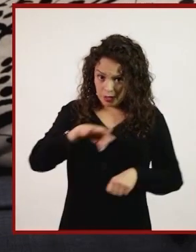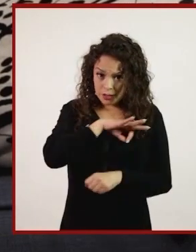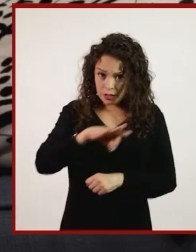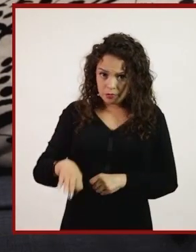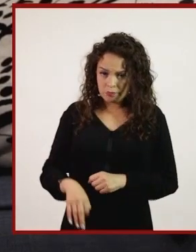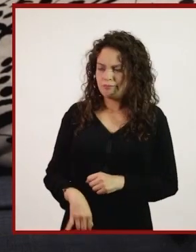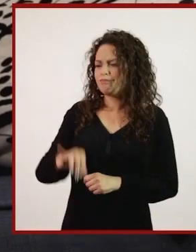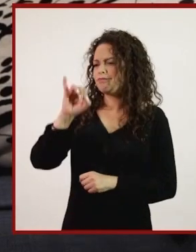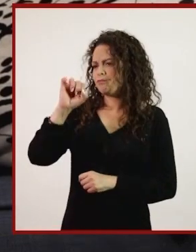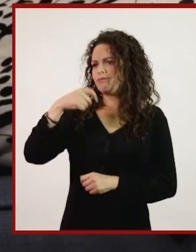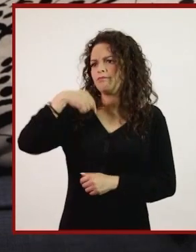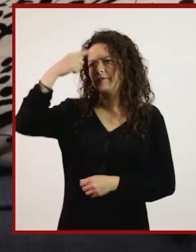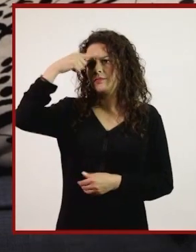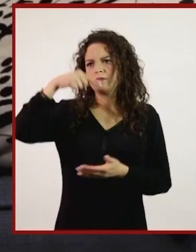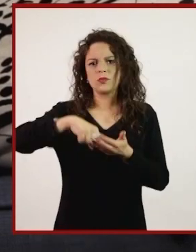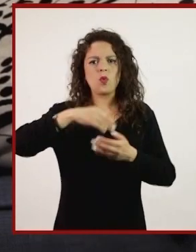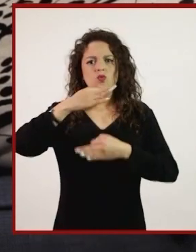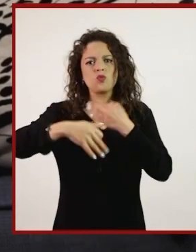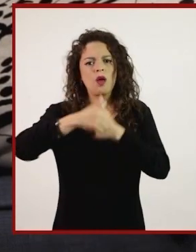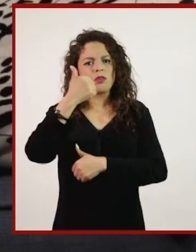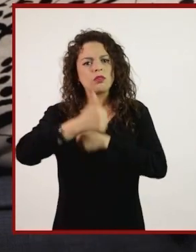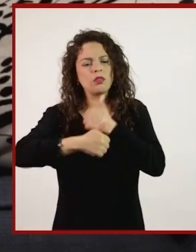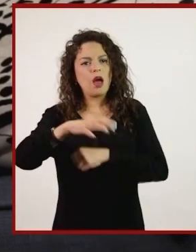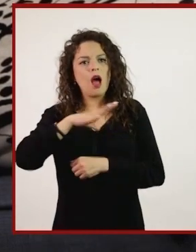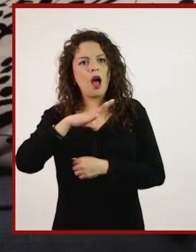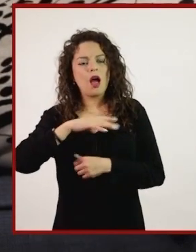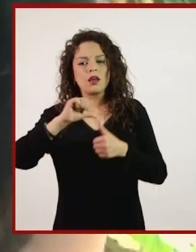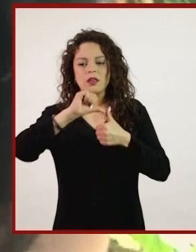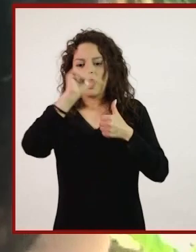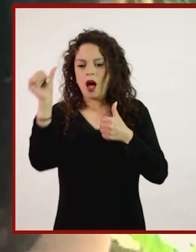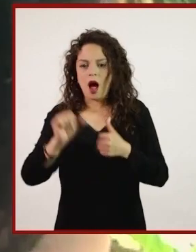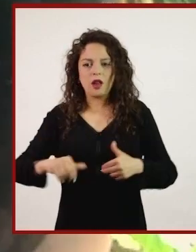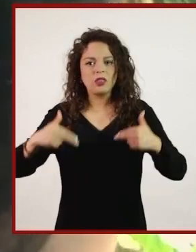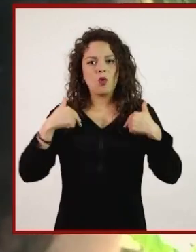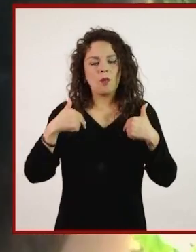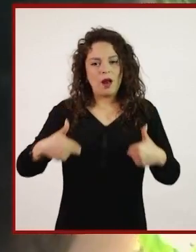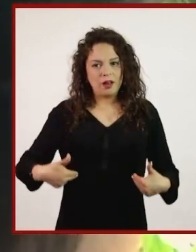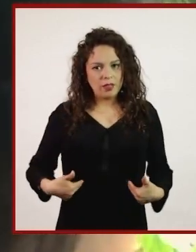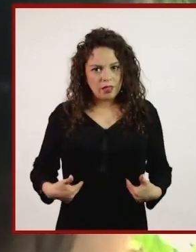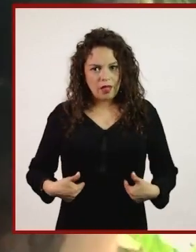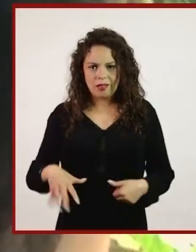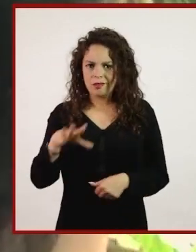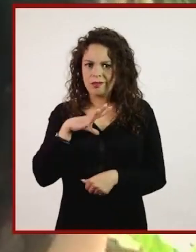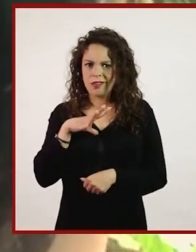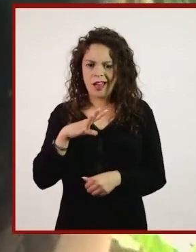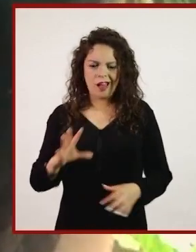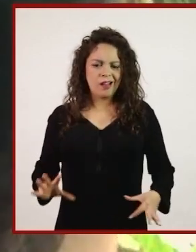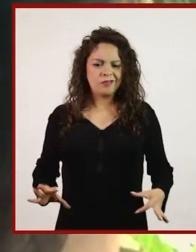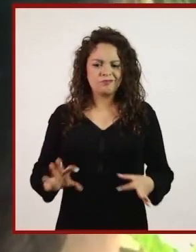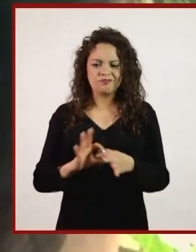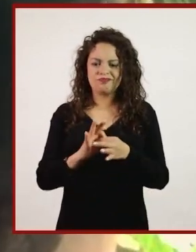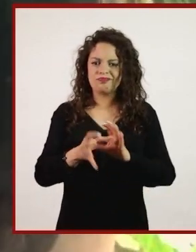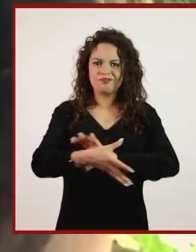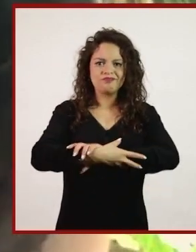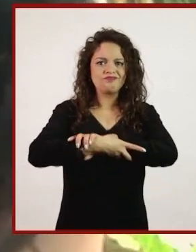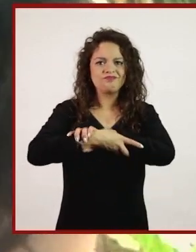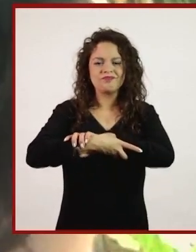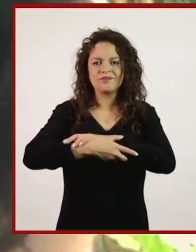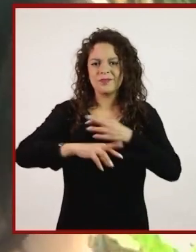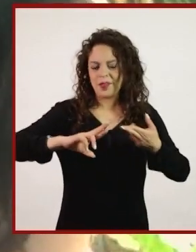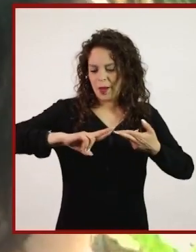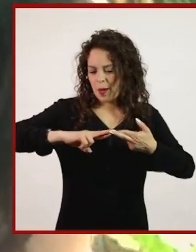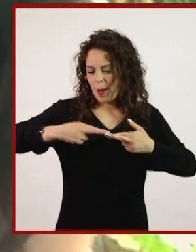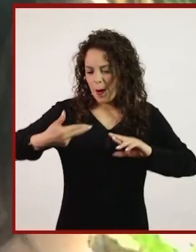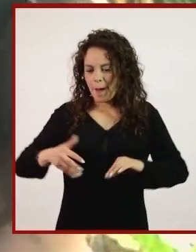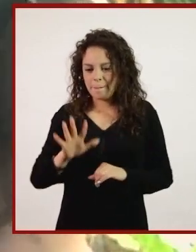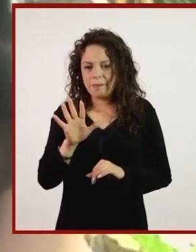arte enfocado a las prácticas sociales? Sí, creo que todas las carreras en realidad que están como artes y humanidades,